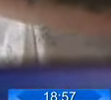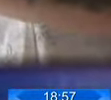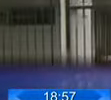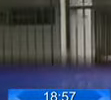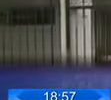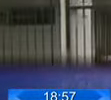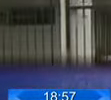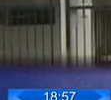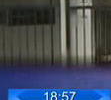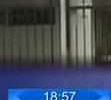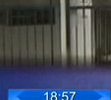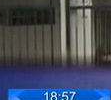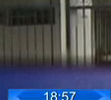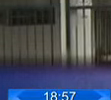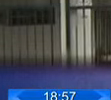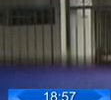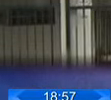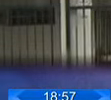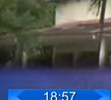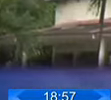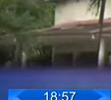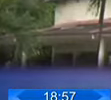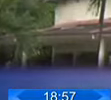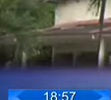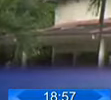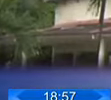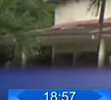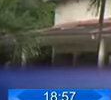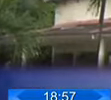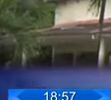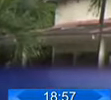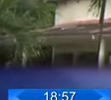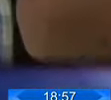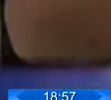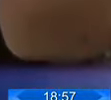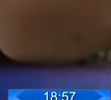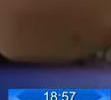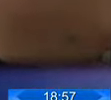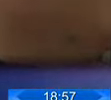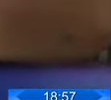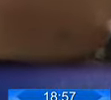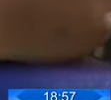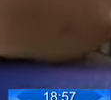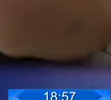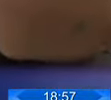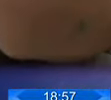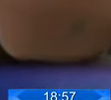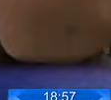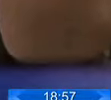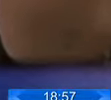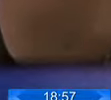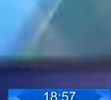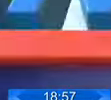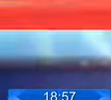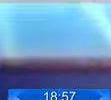de prisión tras ser declarado culpable de violación en contra de una menor de edad en el